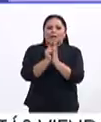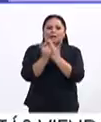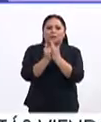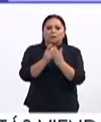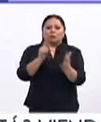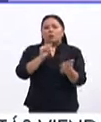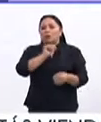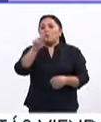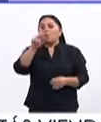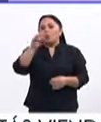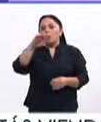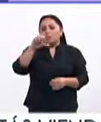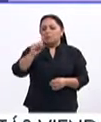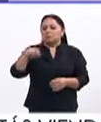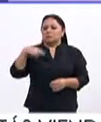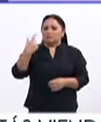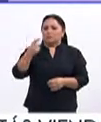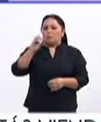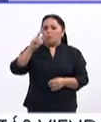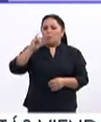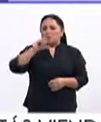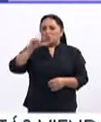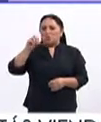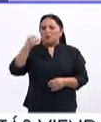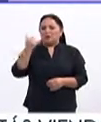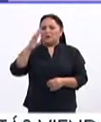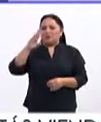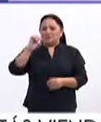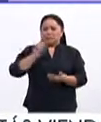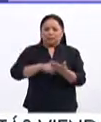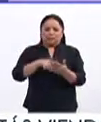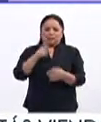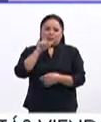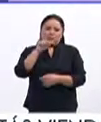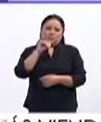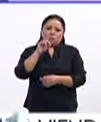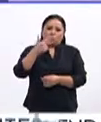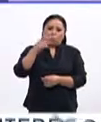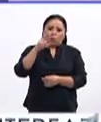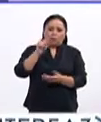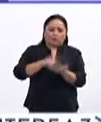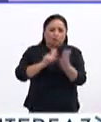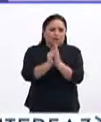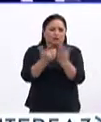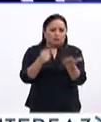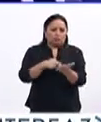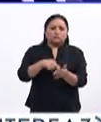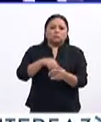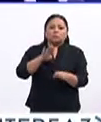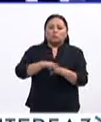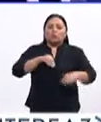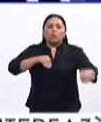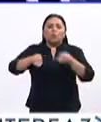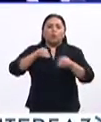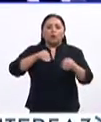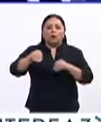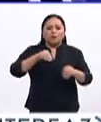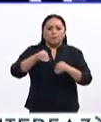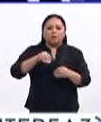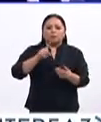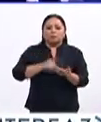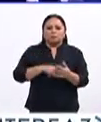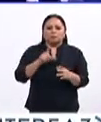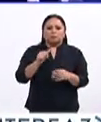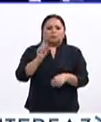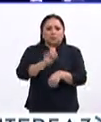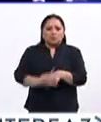de poemas El Ovillo y la Brisa de David Huerta, y este contexto en el cual se mueve,